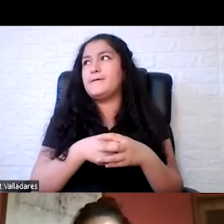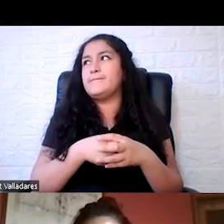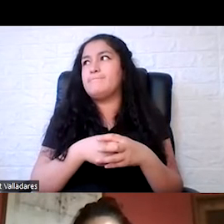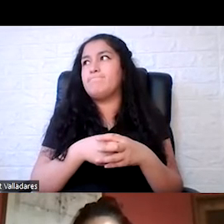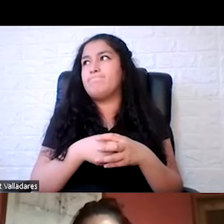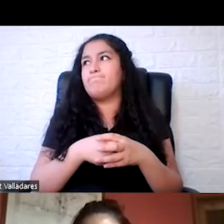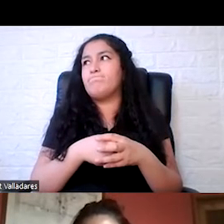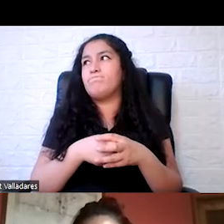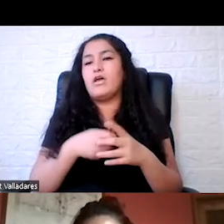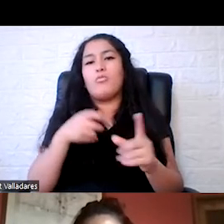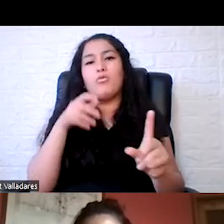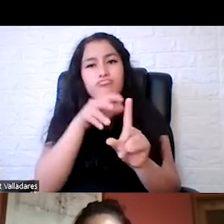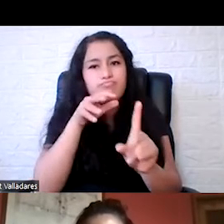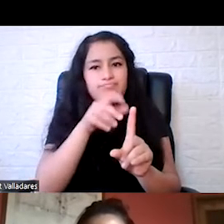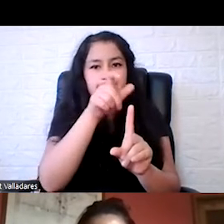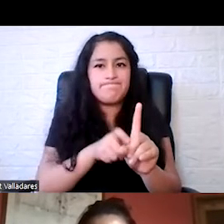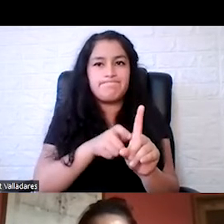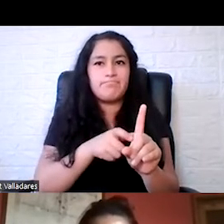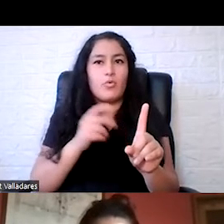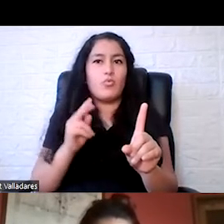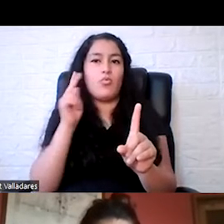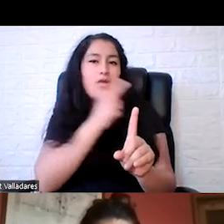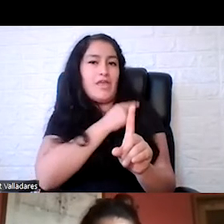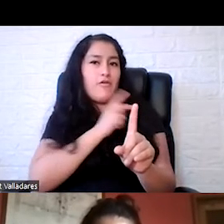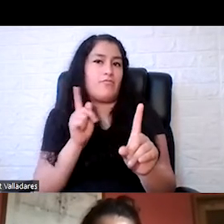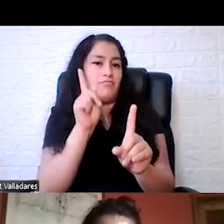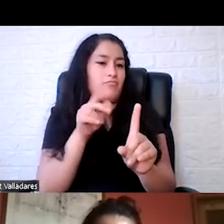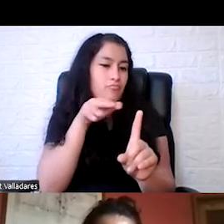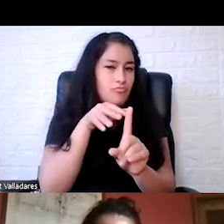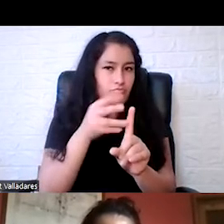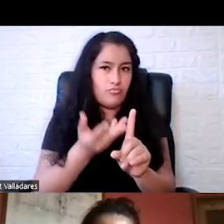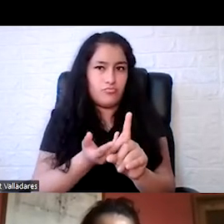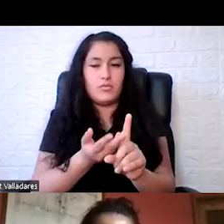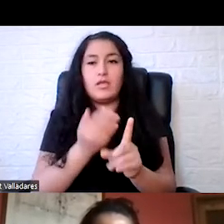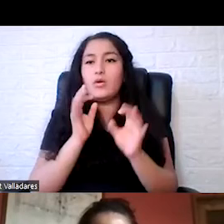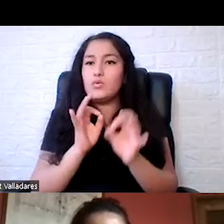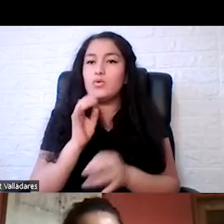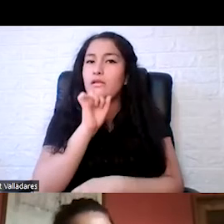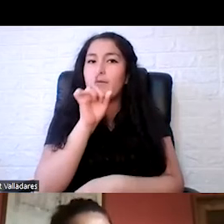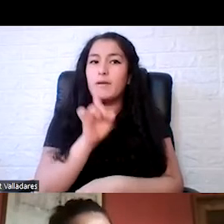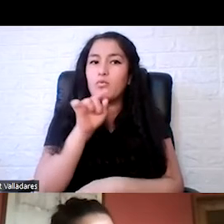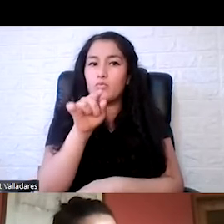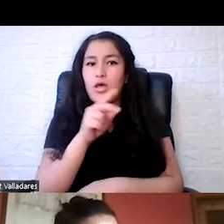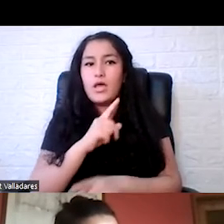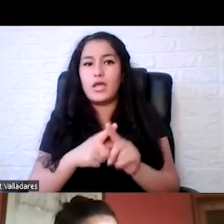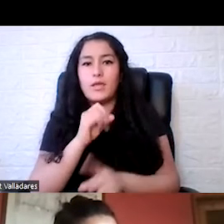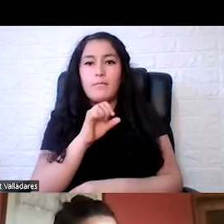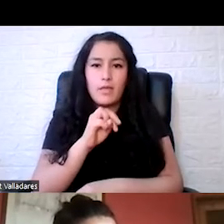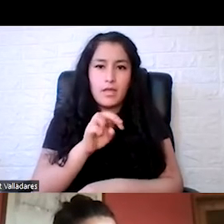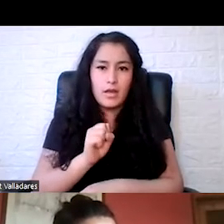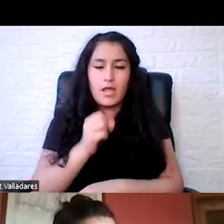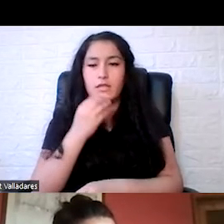superior. Y bueno, respecto a la pregunta a Jimena y a Consuelo, saber